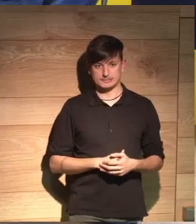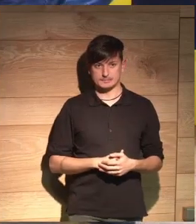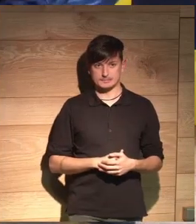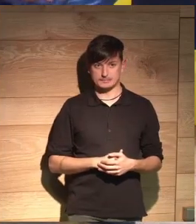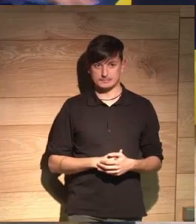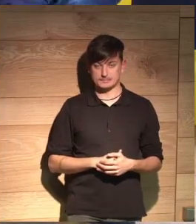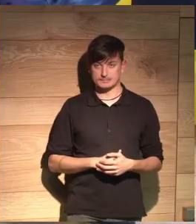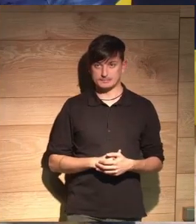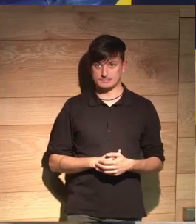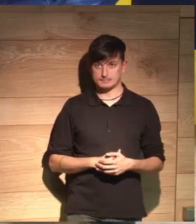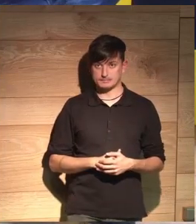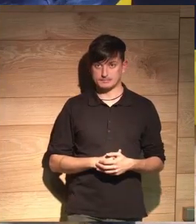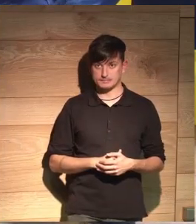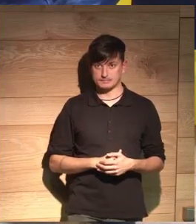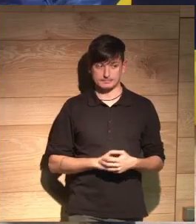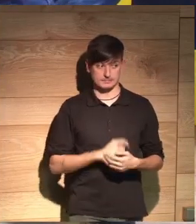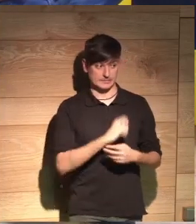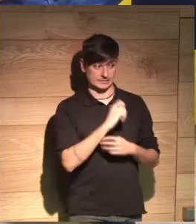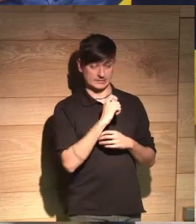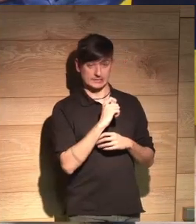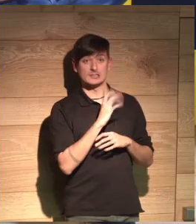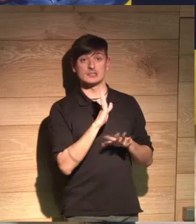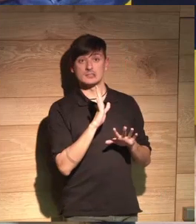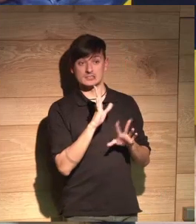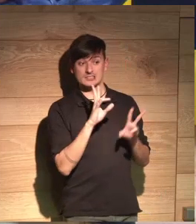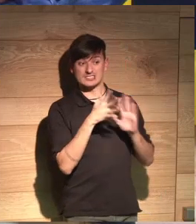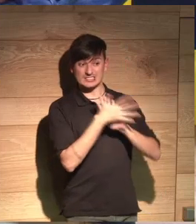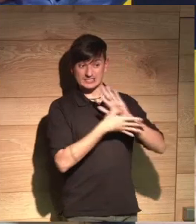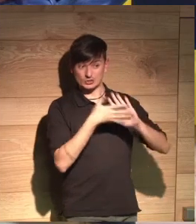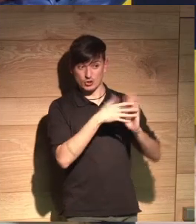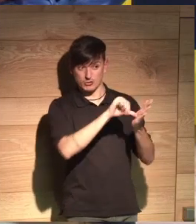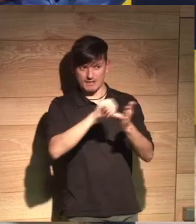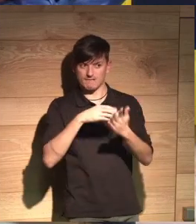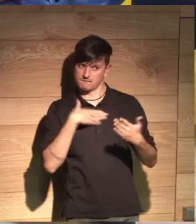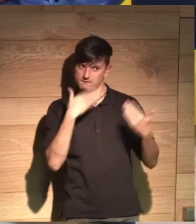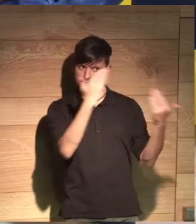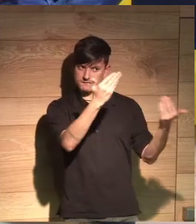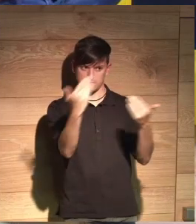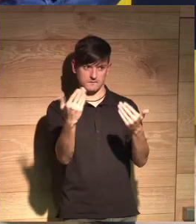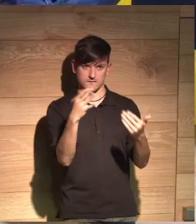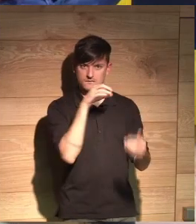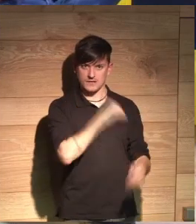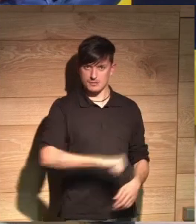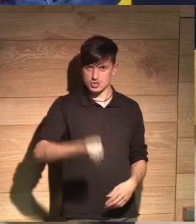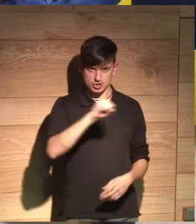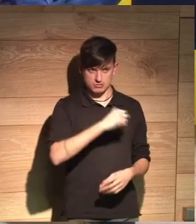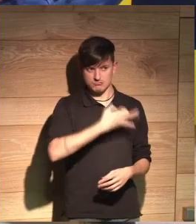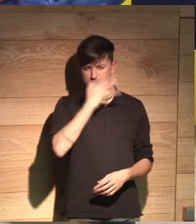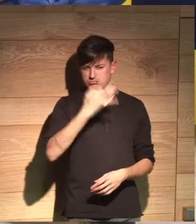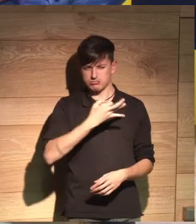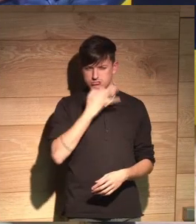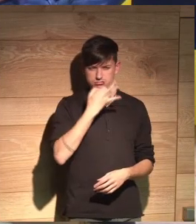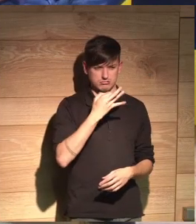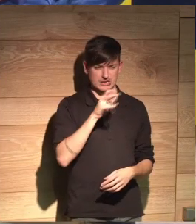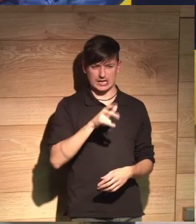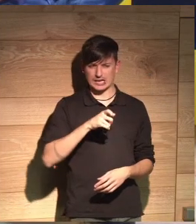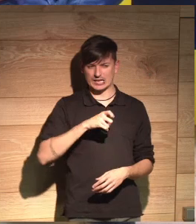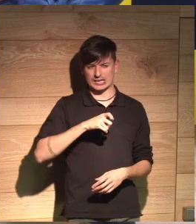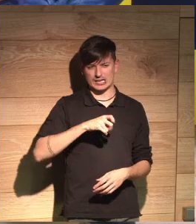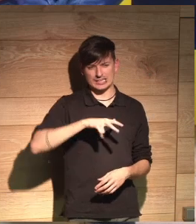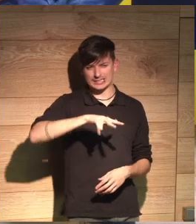precisamente hablando de ciudades y quiero felicitar a los dos ponentes maravillosos y además en castellano